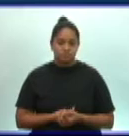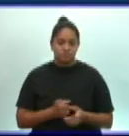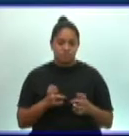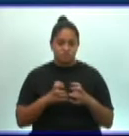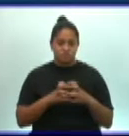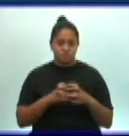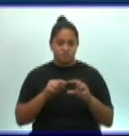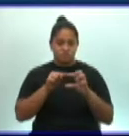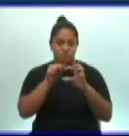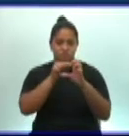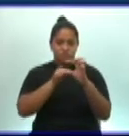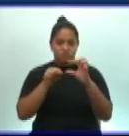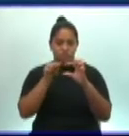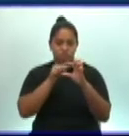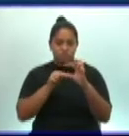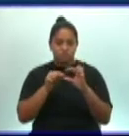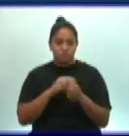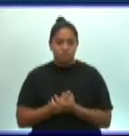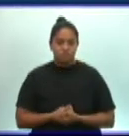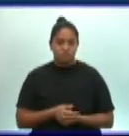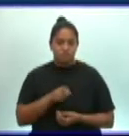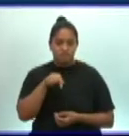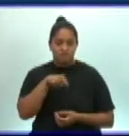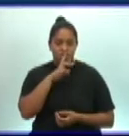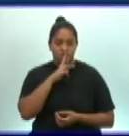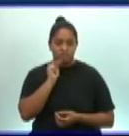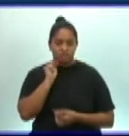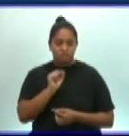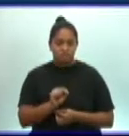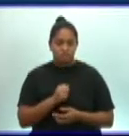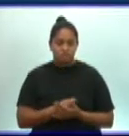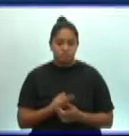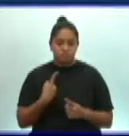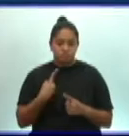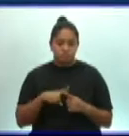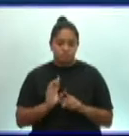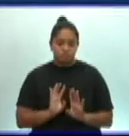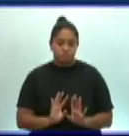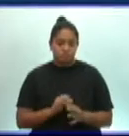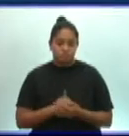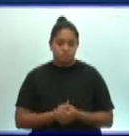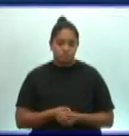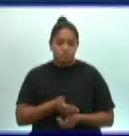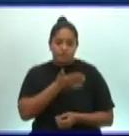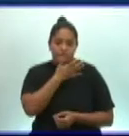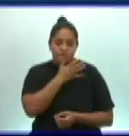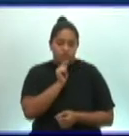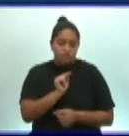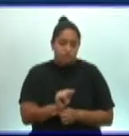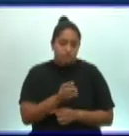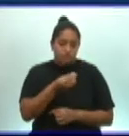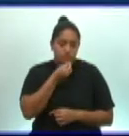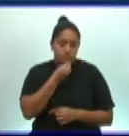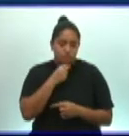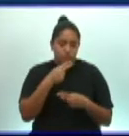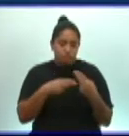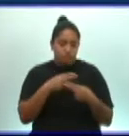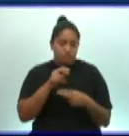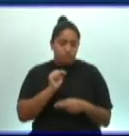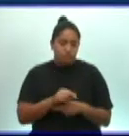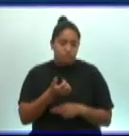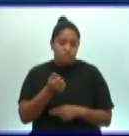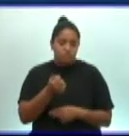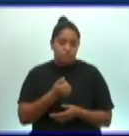conductor. Esta era la respuesta, o otra, por supuesto, similar que ustedes han tenido para este inciso